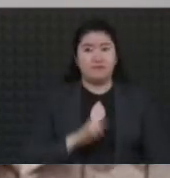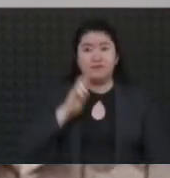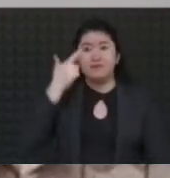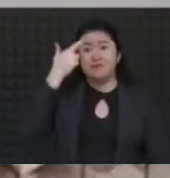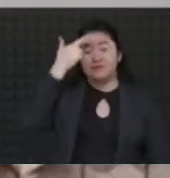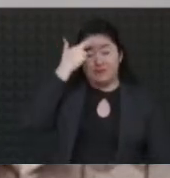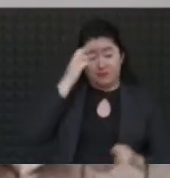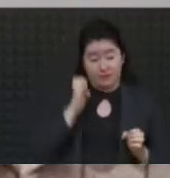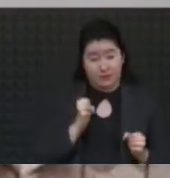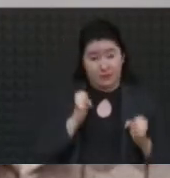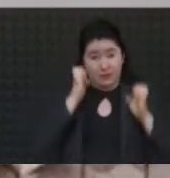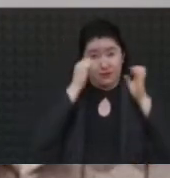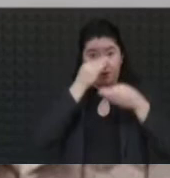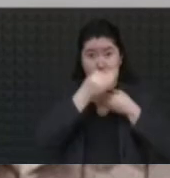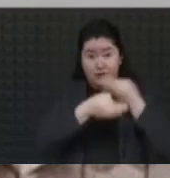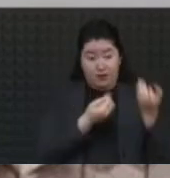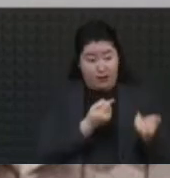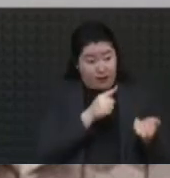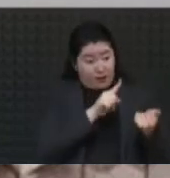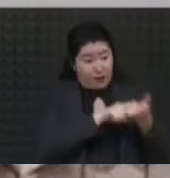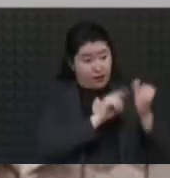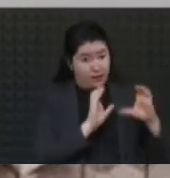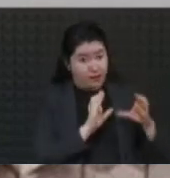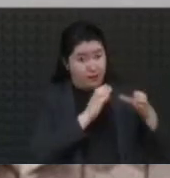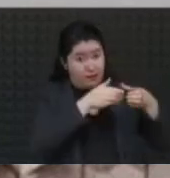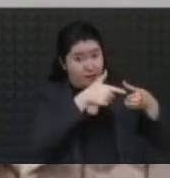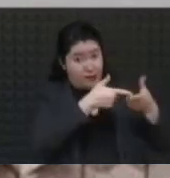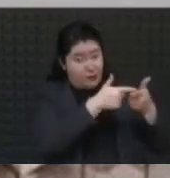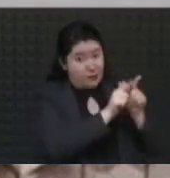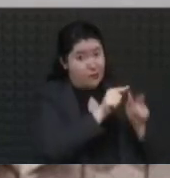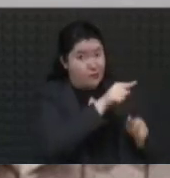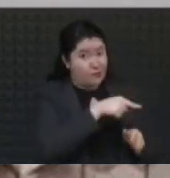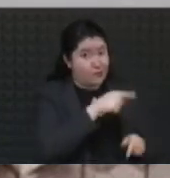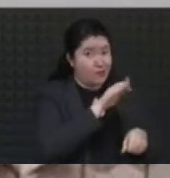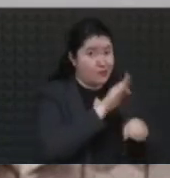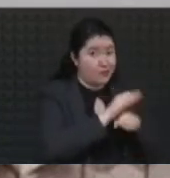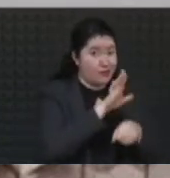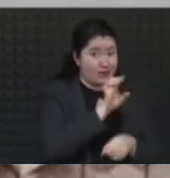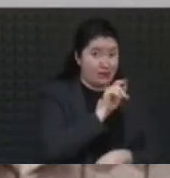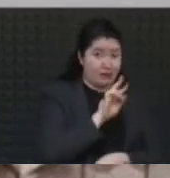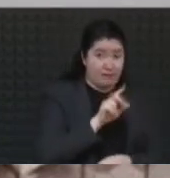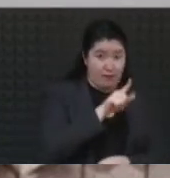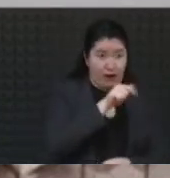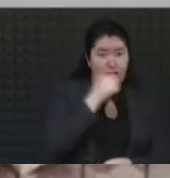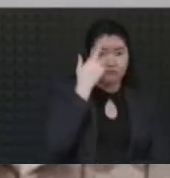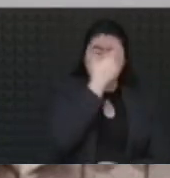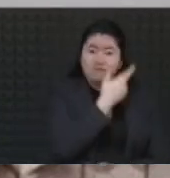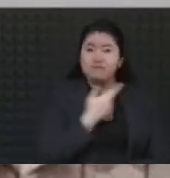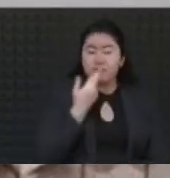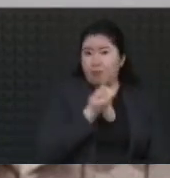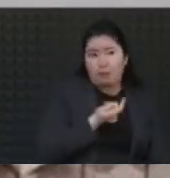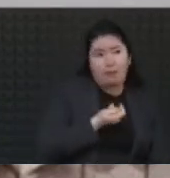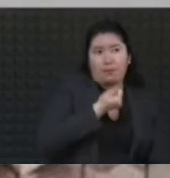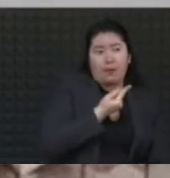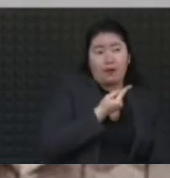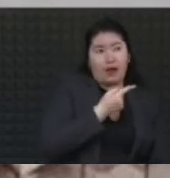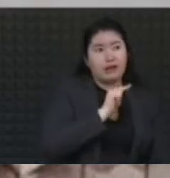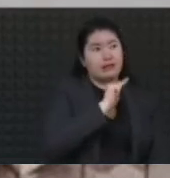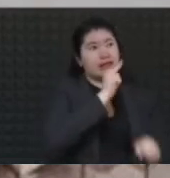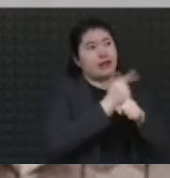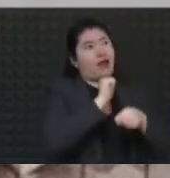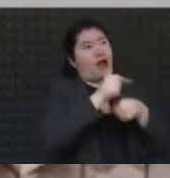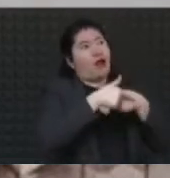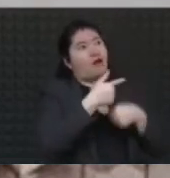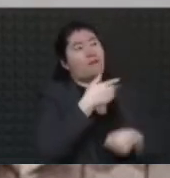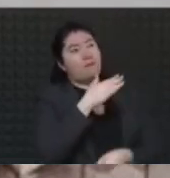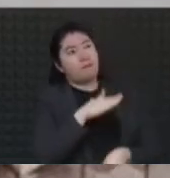los edificios públicos tienen su comité de protección civil que hace una primera revisión y si encuentran que hay algo mayor, pues entonces ya entran los